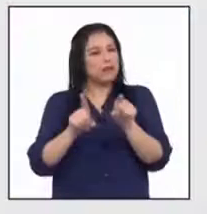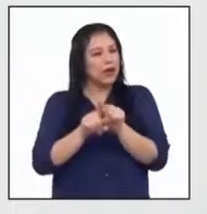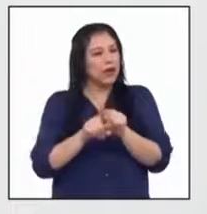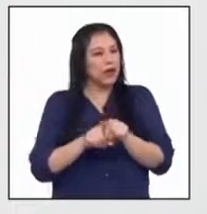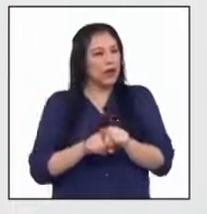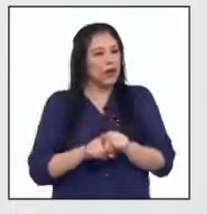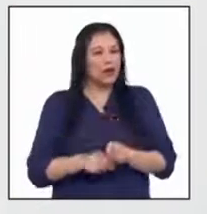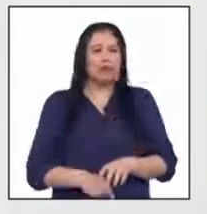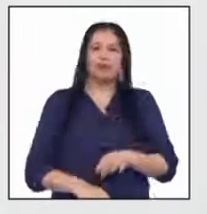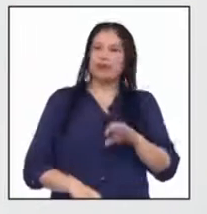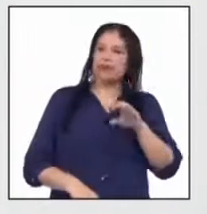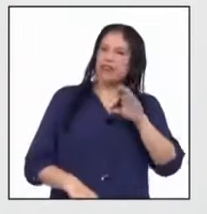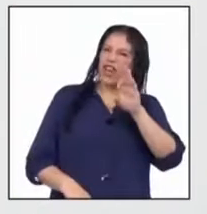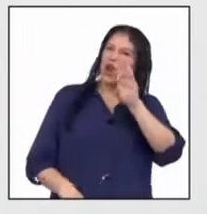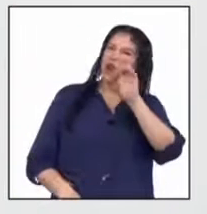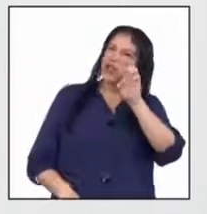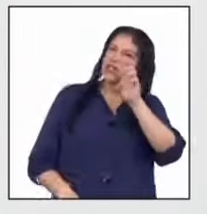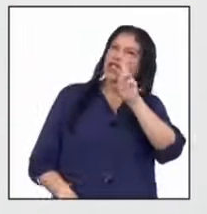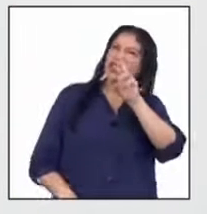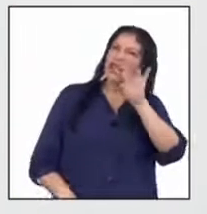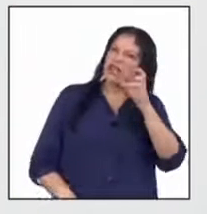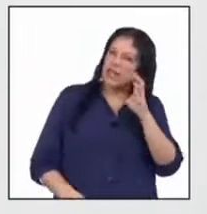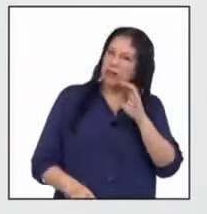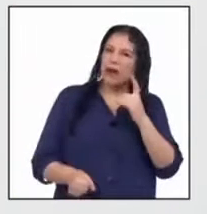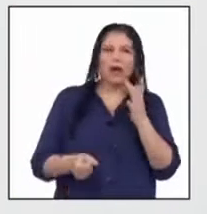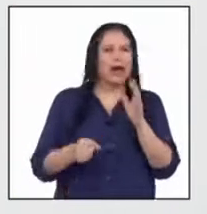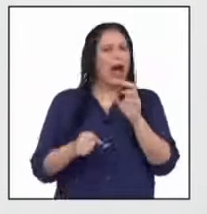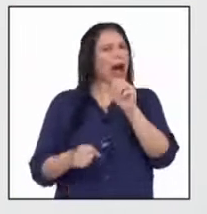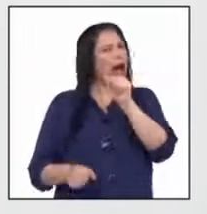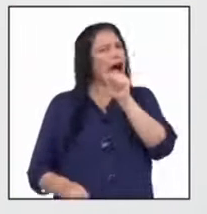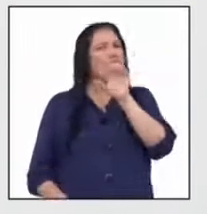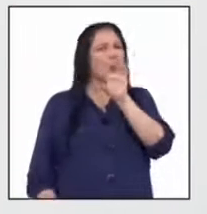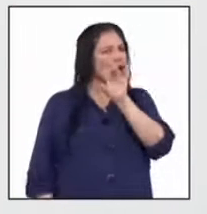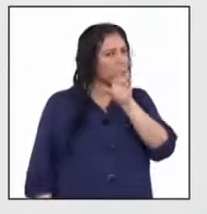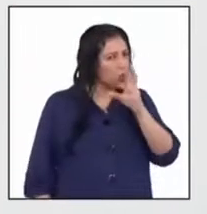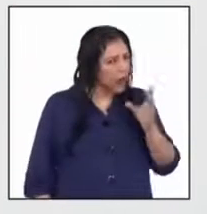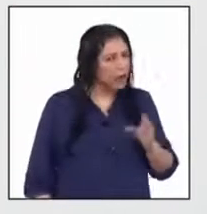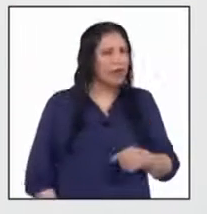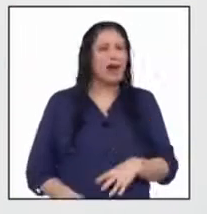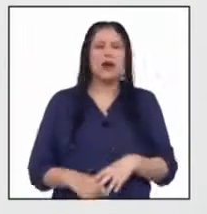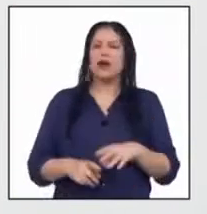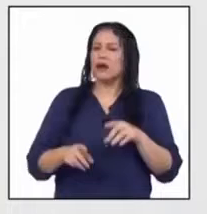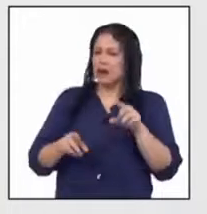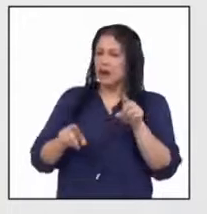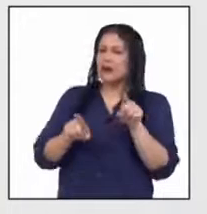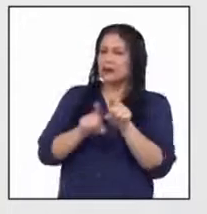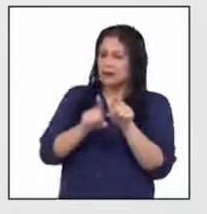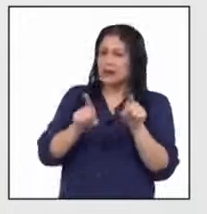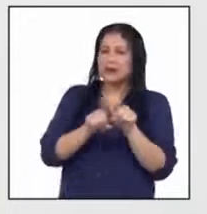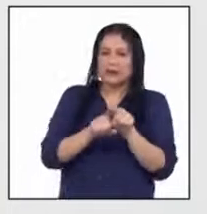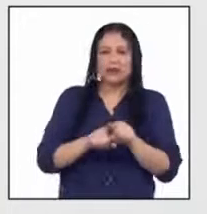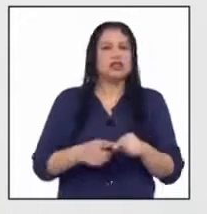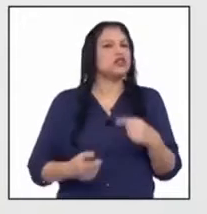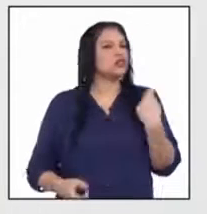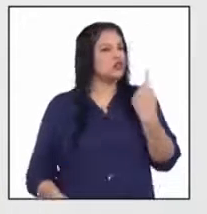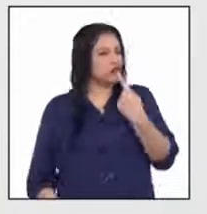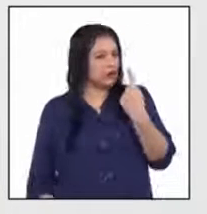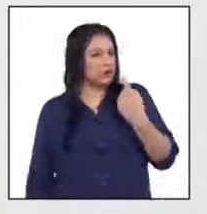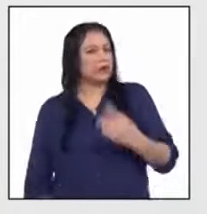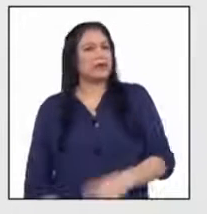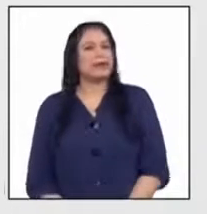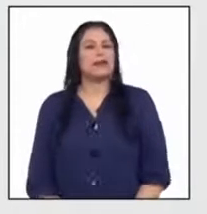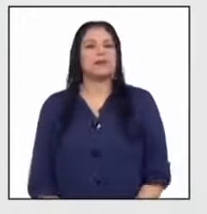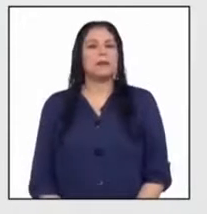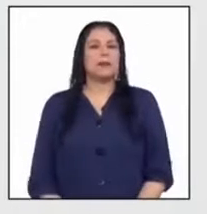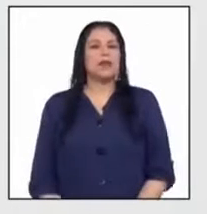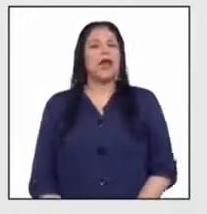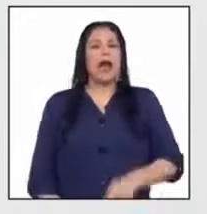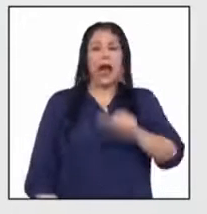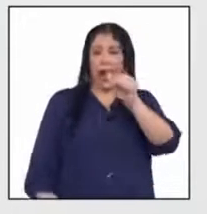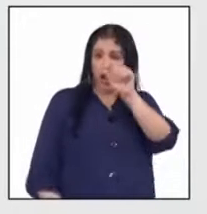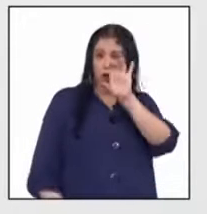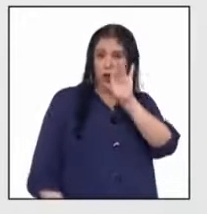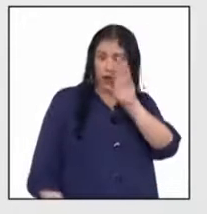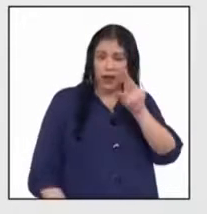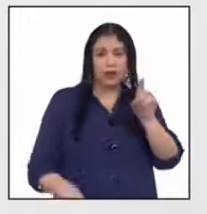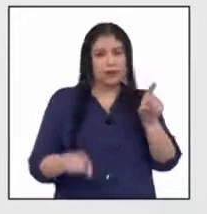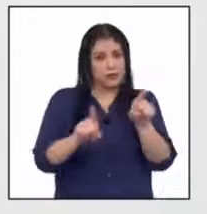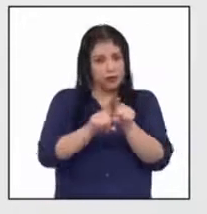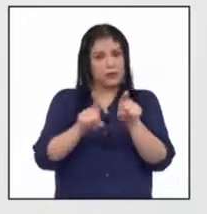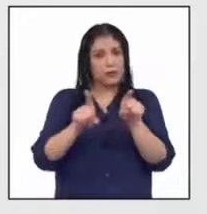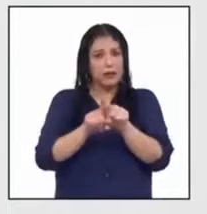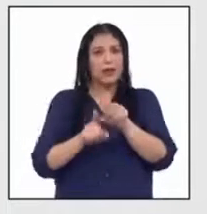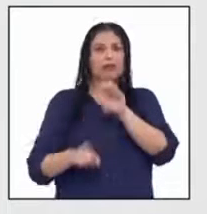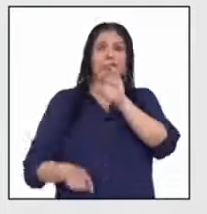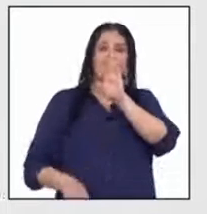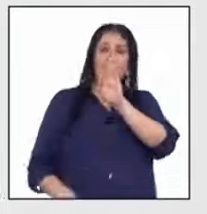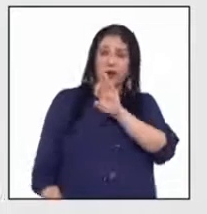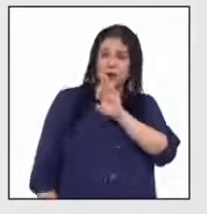acumulada? Por supuesto. Y no solamente la frecuencia relativa acumulada, sino también la